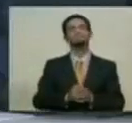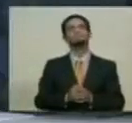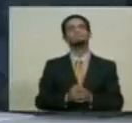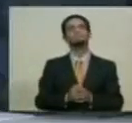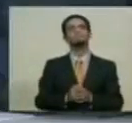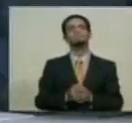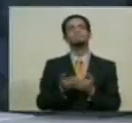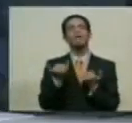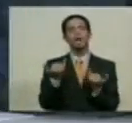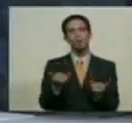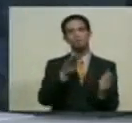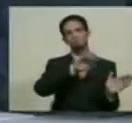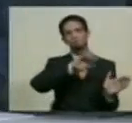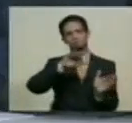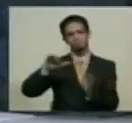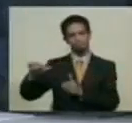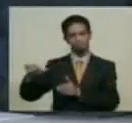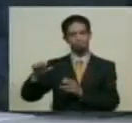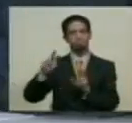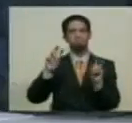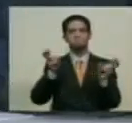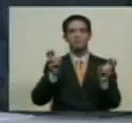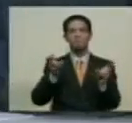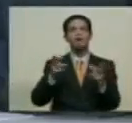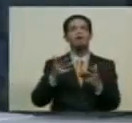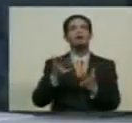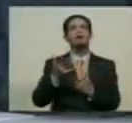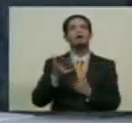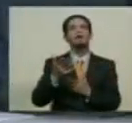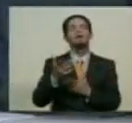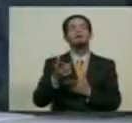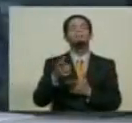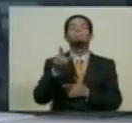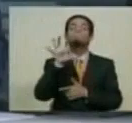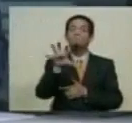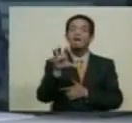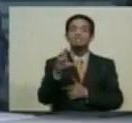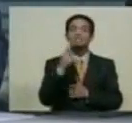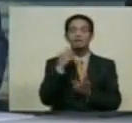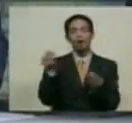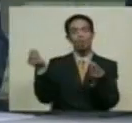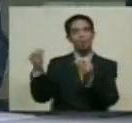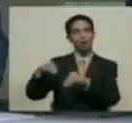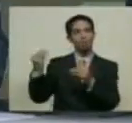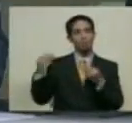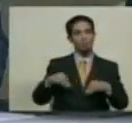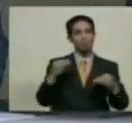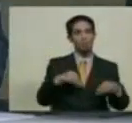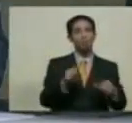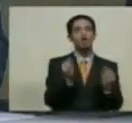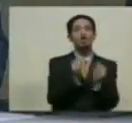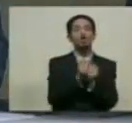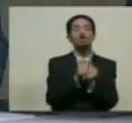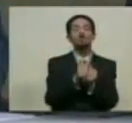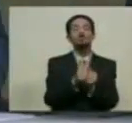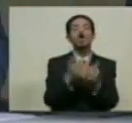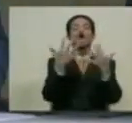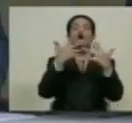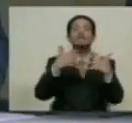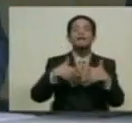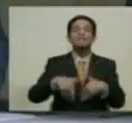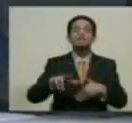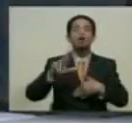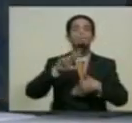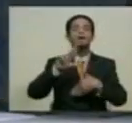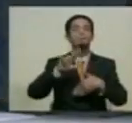Vamos ahora a revisar otras materias, cambiamos de tema. Nuestro país estableció nuevos acuerdos importantes con la Organización Panamericana de la Salud, la OPS, para ampliar